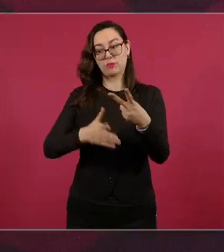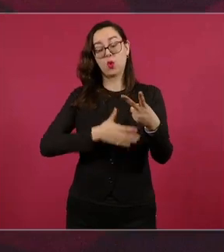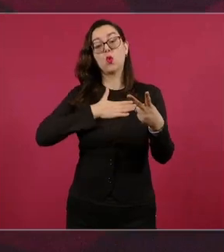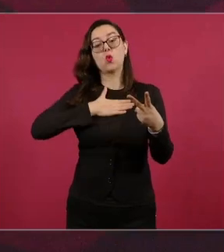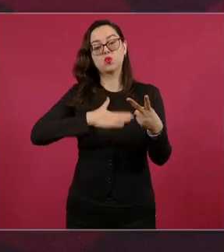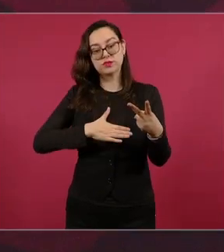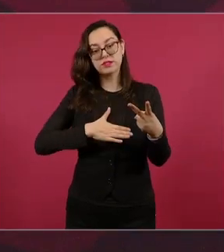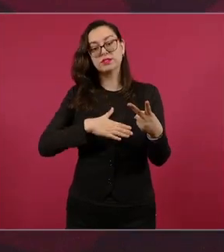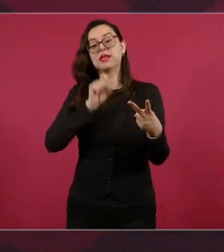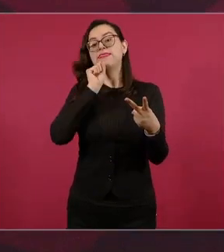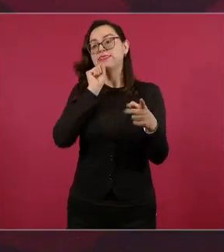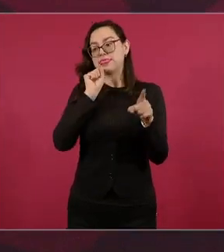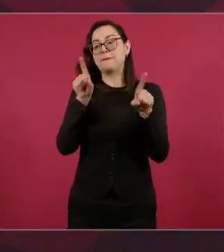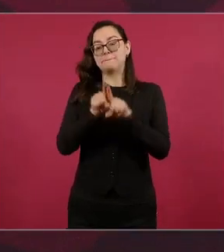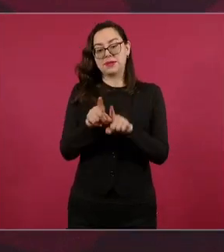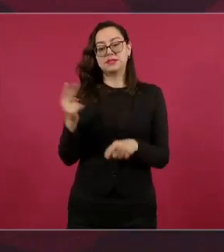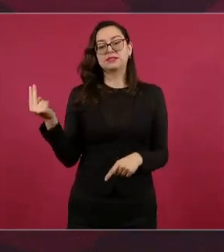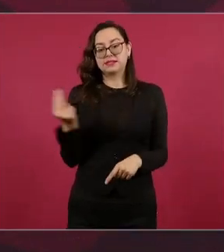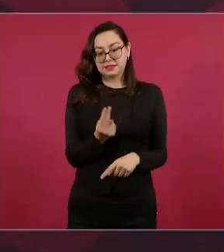la justicia social.